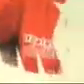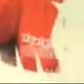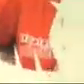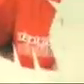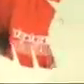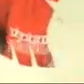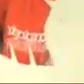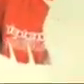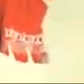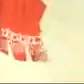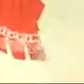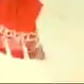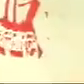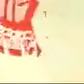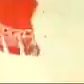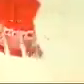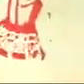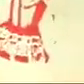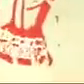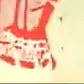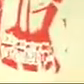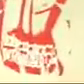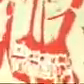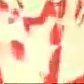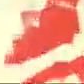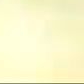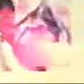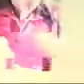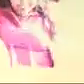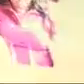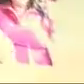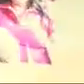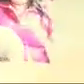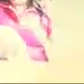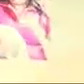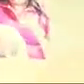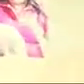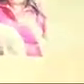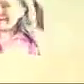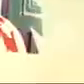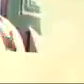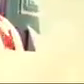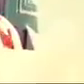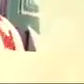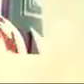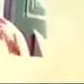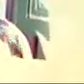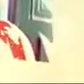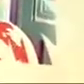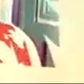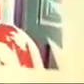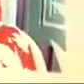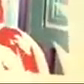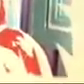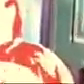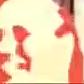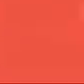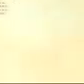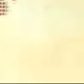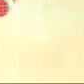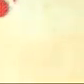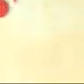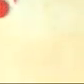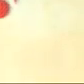amigos, bienvenidos todos y todas a este programa Pueblo Legislador, como todos los martes y jueves desde Vive, el canal de la comunicación